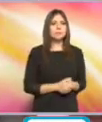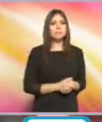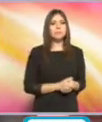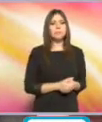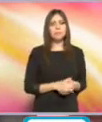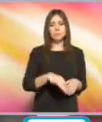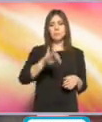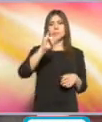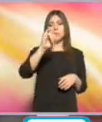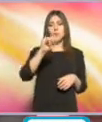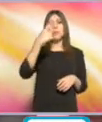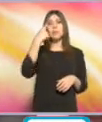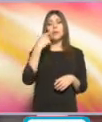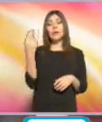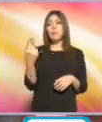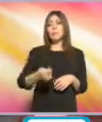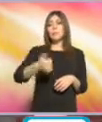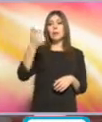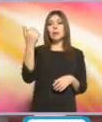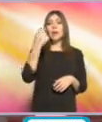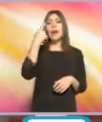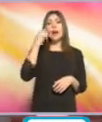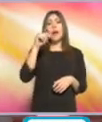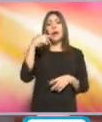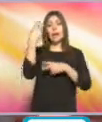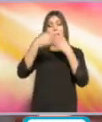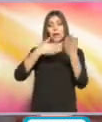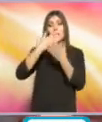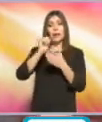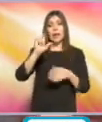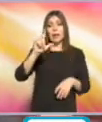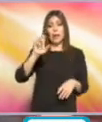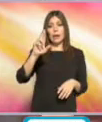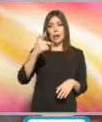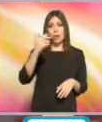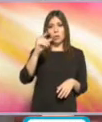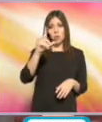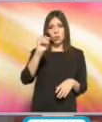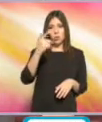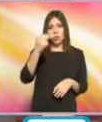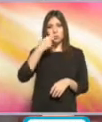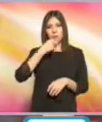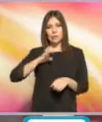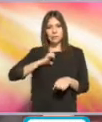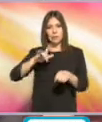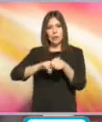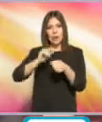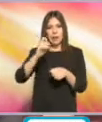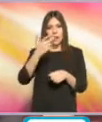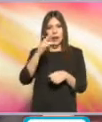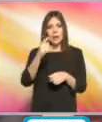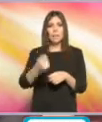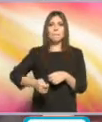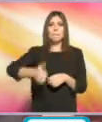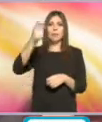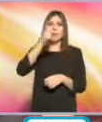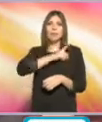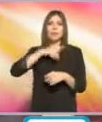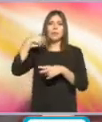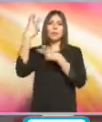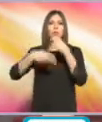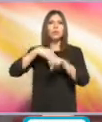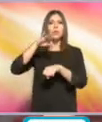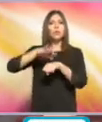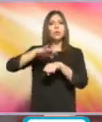consulta ya a nivel de alergólogo, primero debemos de pasar por el médico familiar o el internista, y una vez que estos lo